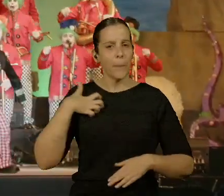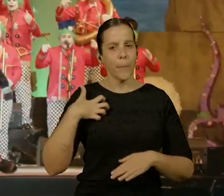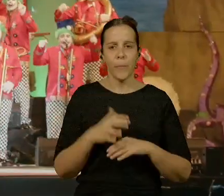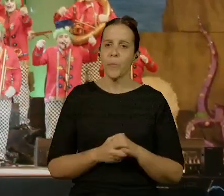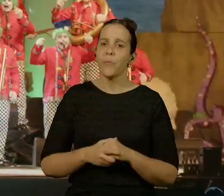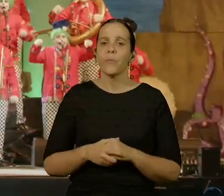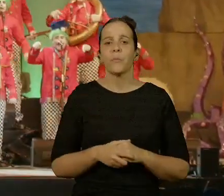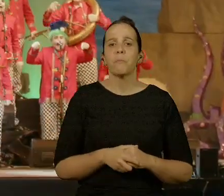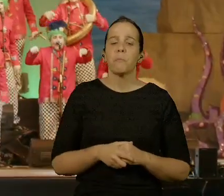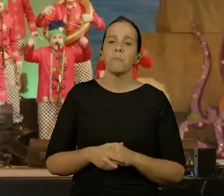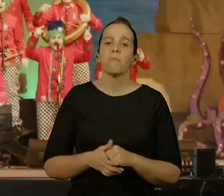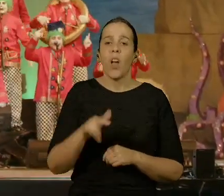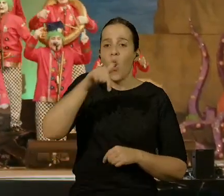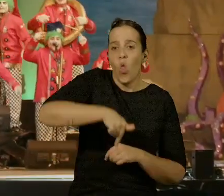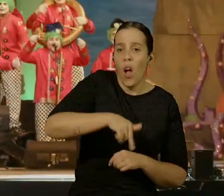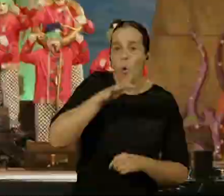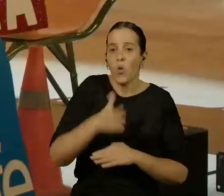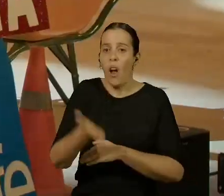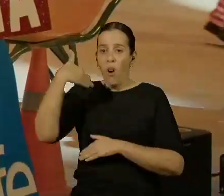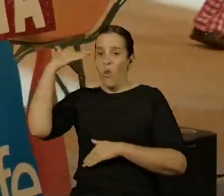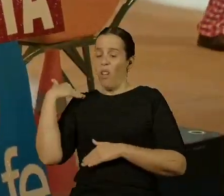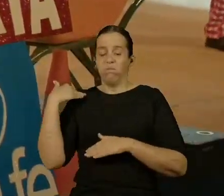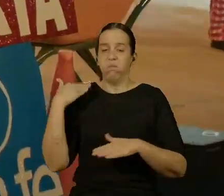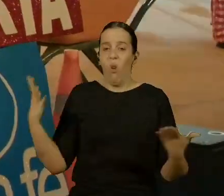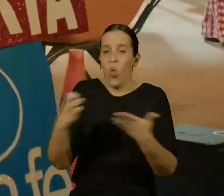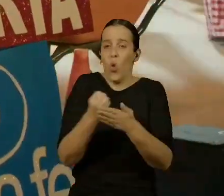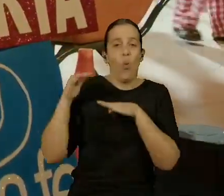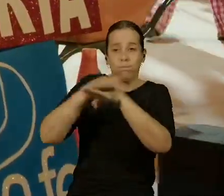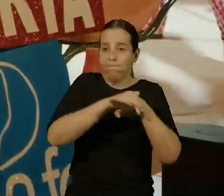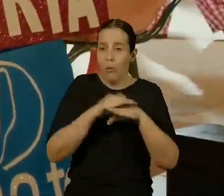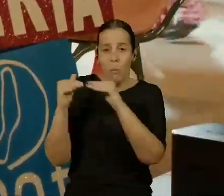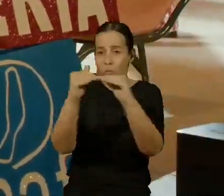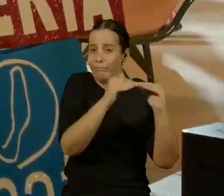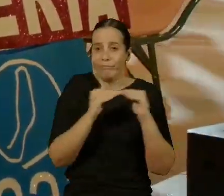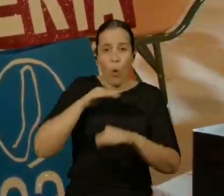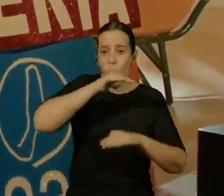Lo de ahora y lo de antes, culpable por